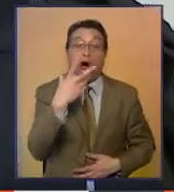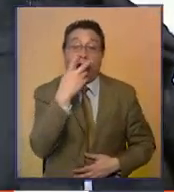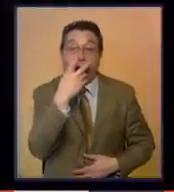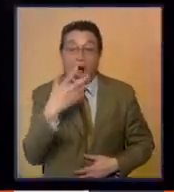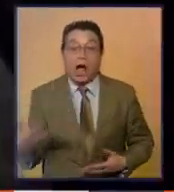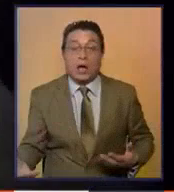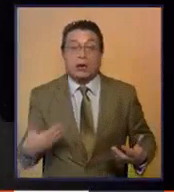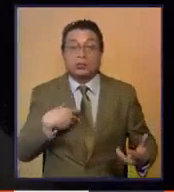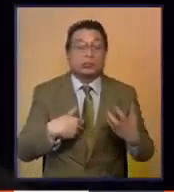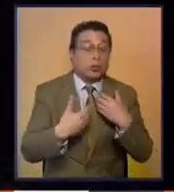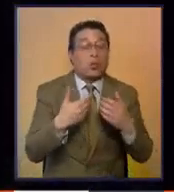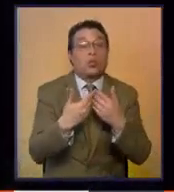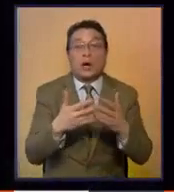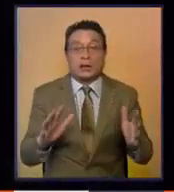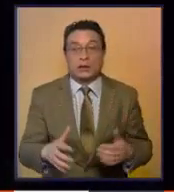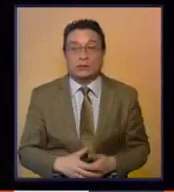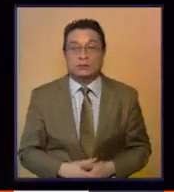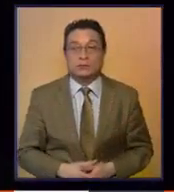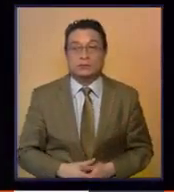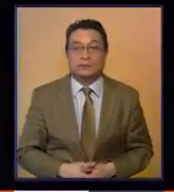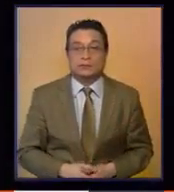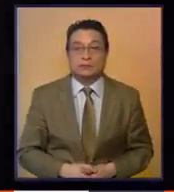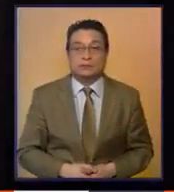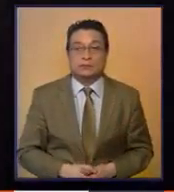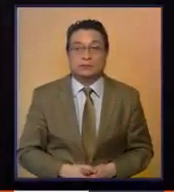ácido sulfúrico.